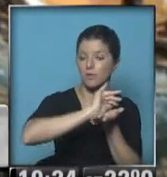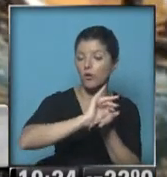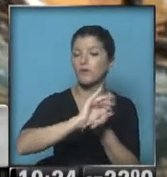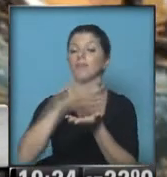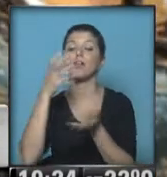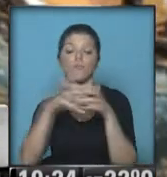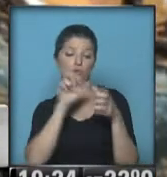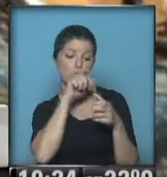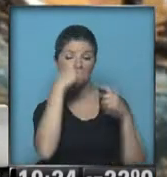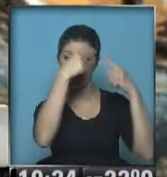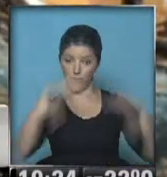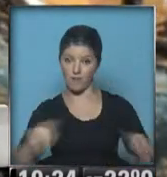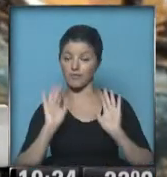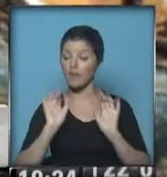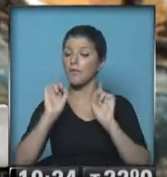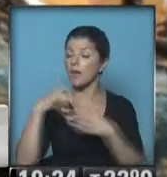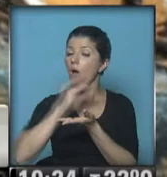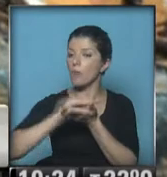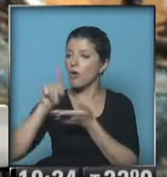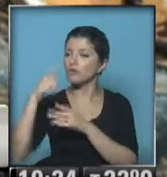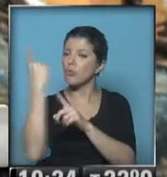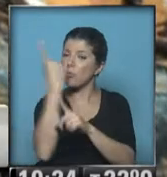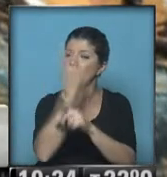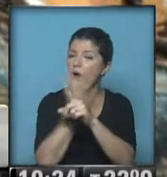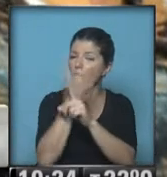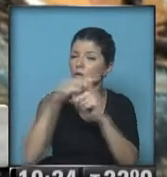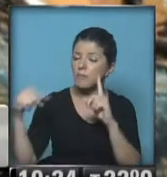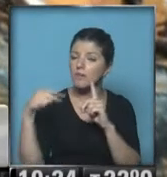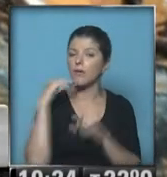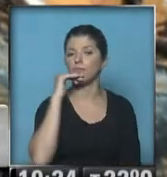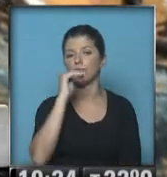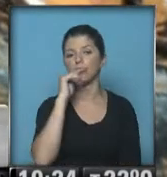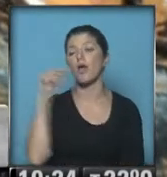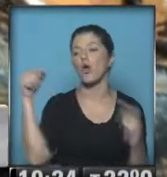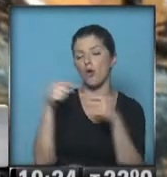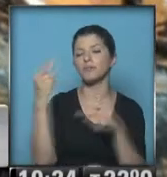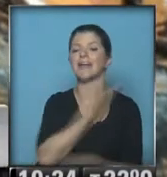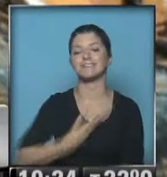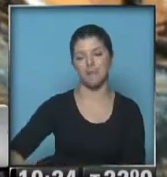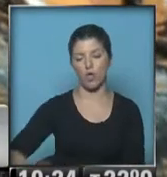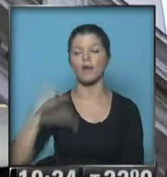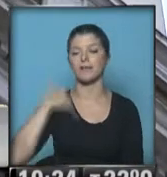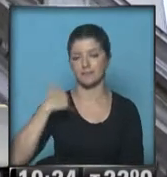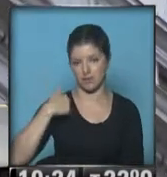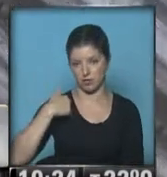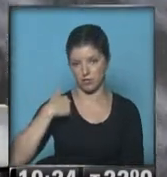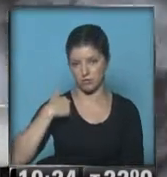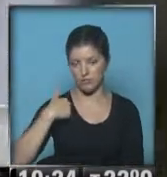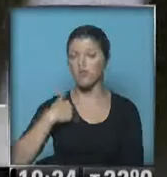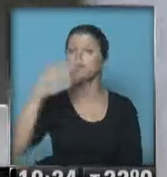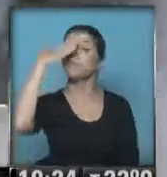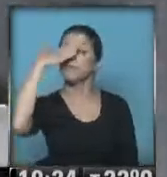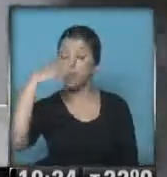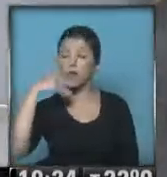y a los abogados, que tras una hora y media maltrataron al Estado argentino llamándolo deudor recalcitrante y luego no